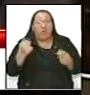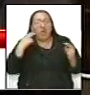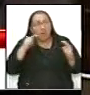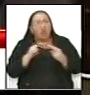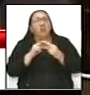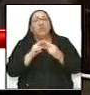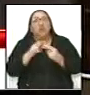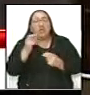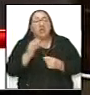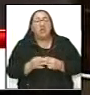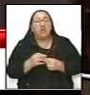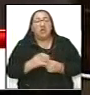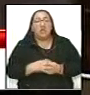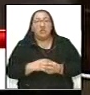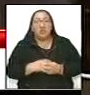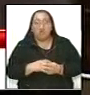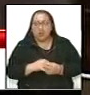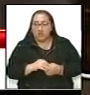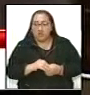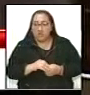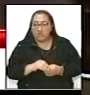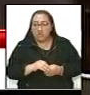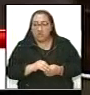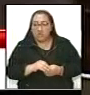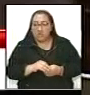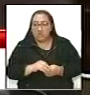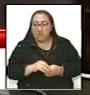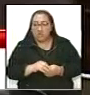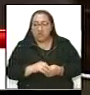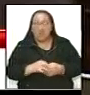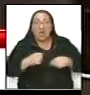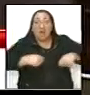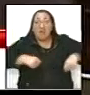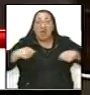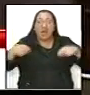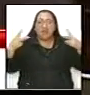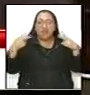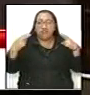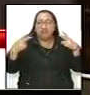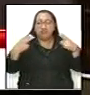conocer el baile de las tijeras que nos habla